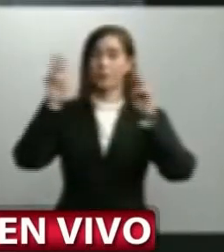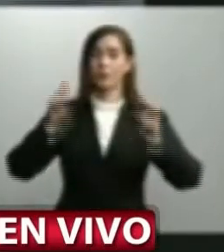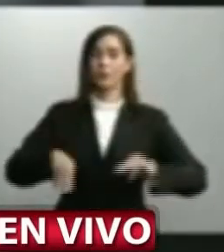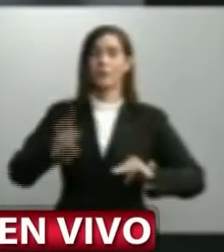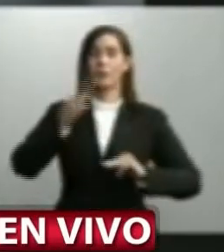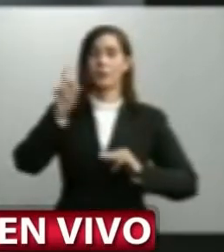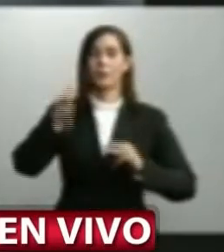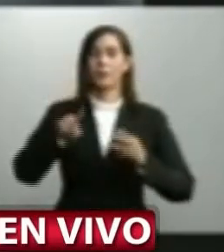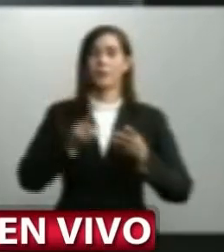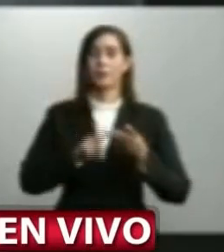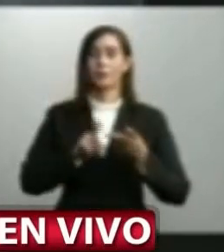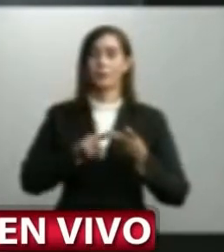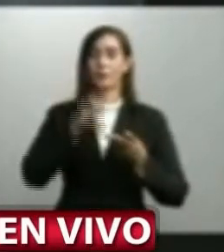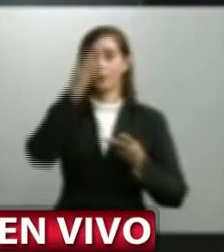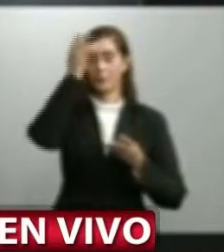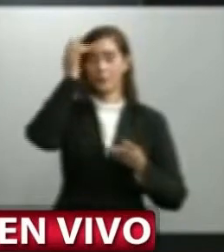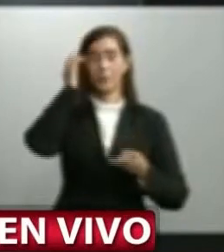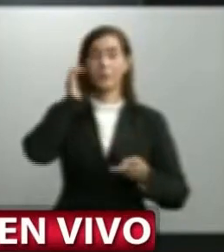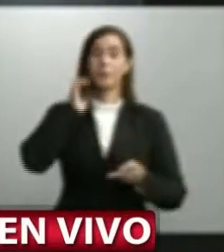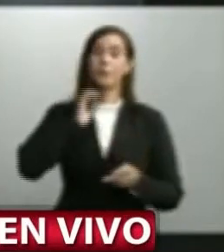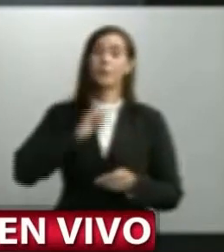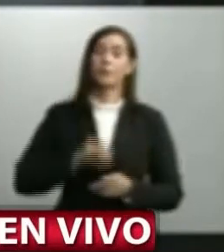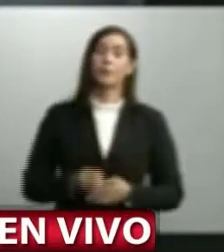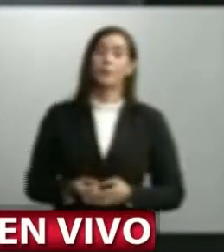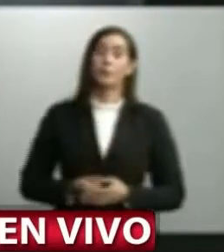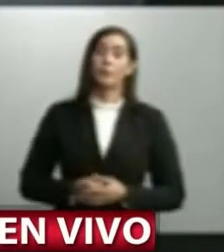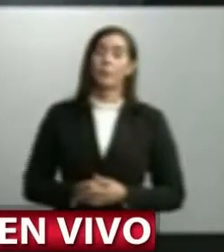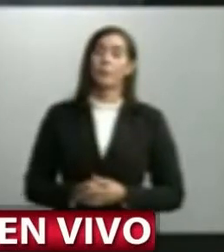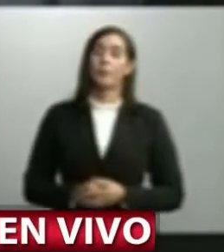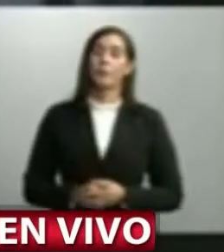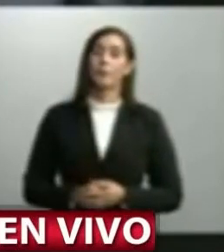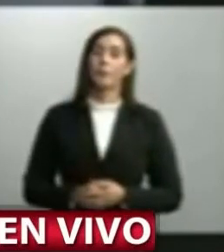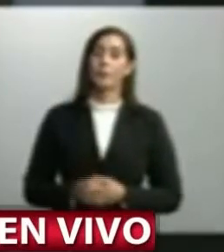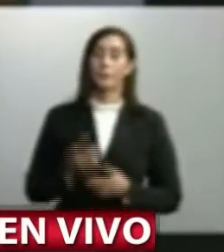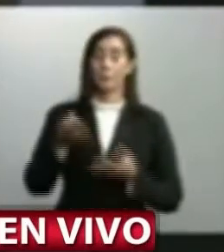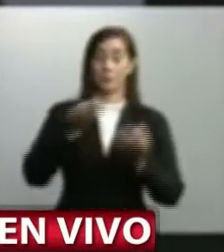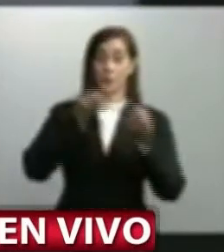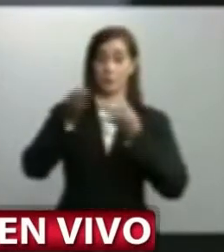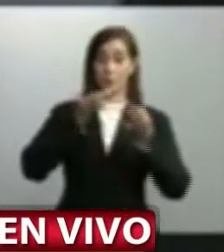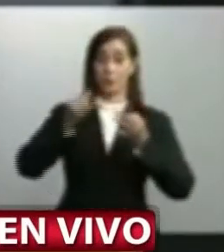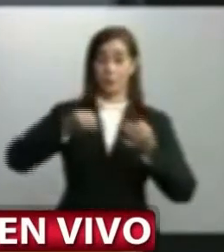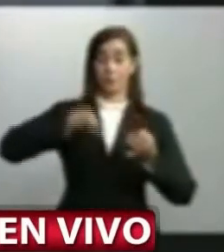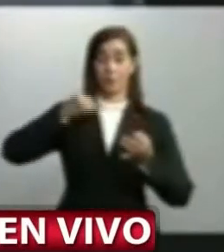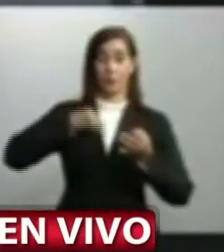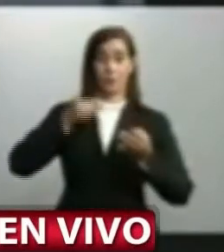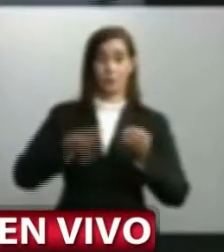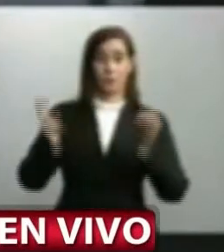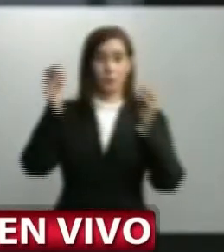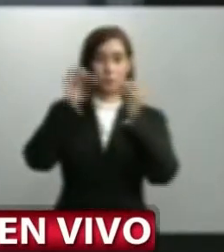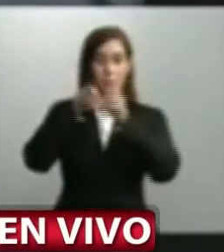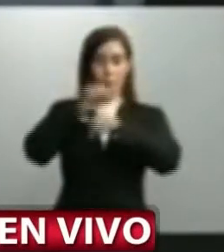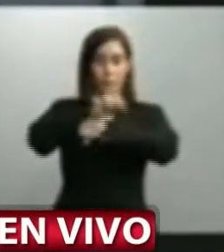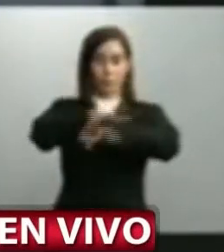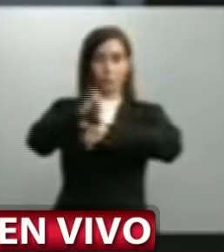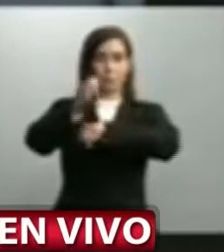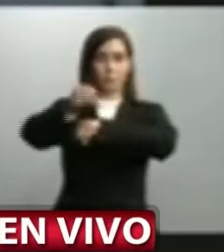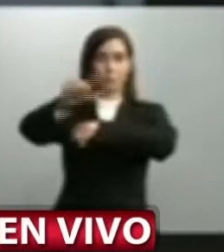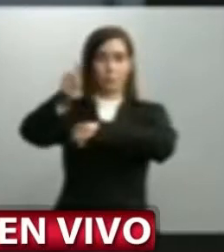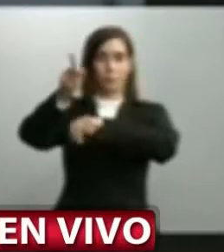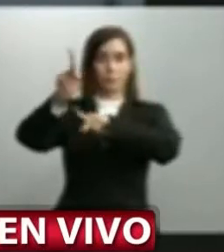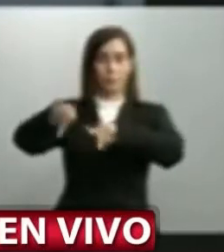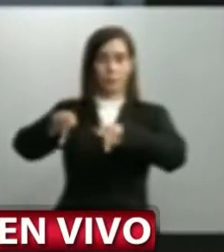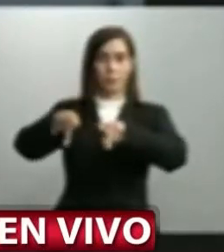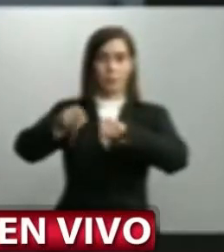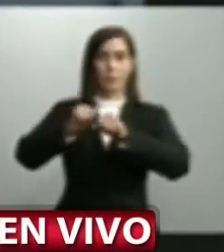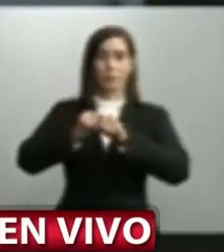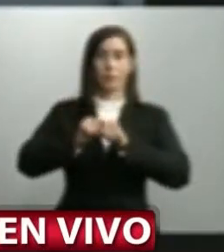pregunta es, tomando en cuenta esta afirmación que usted acaba de hacer de que los jóvenes son los que están contaminando mayormente, ¿cuáles siguen siendo